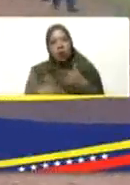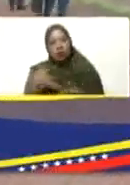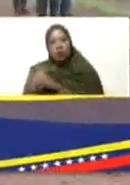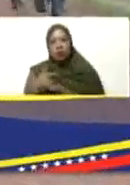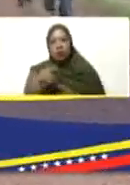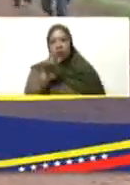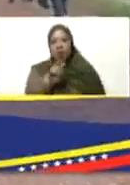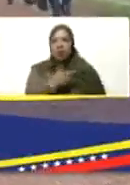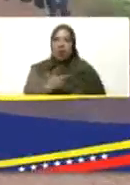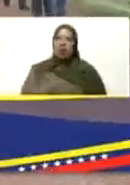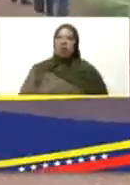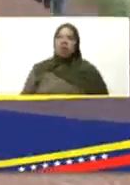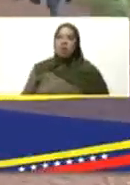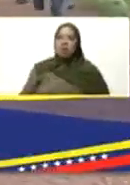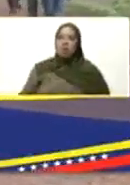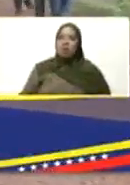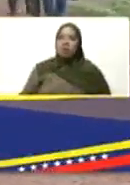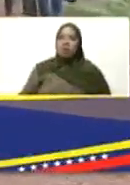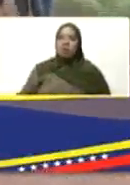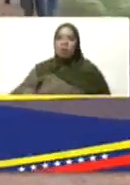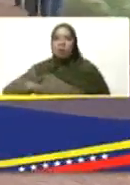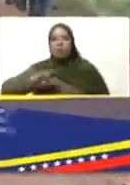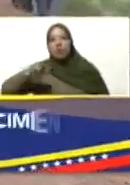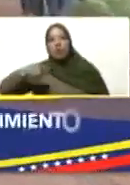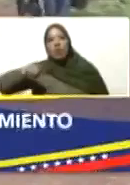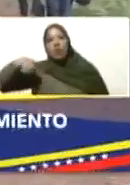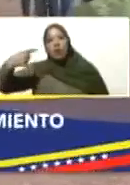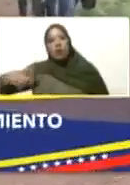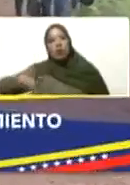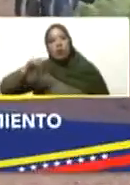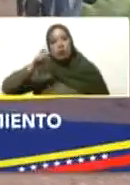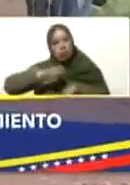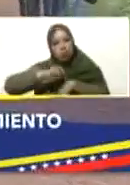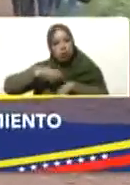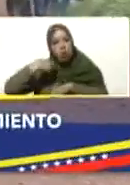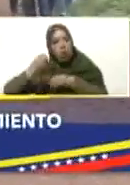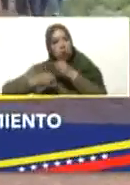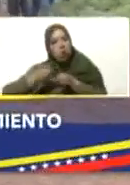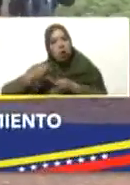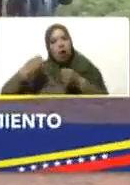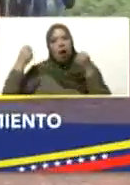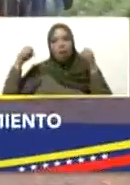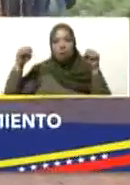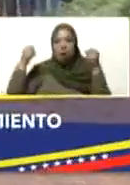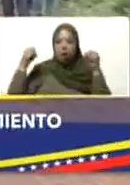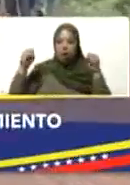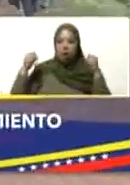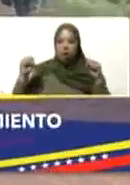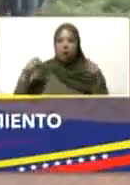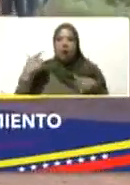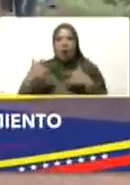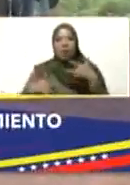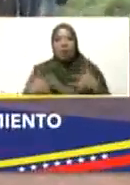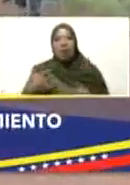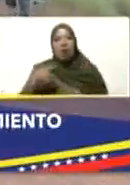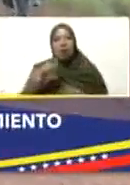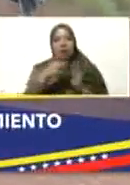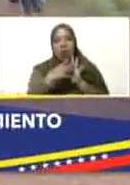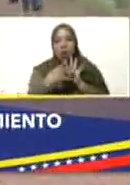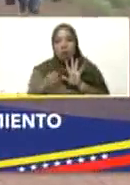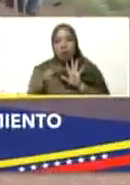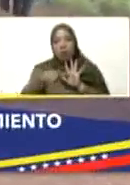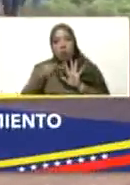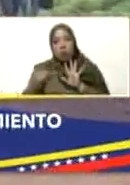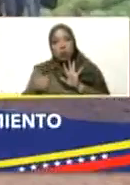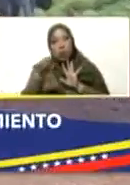compañero presidente, Monagas se vislumbra en los próximos tiempos, y ya lo estamos haciendo con ejercicio tangible, con ejemplo como lo que estamos